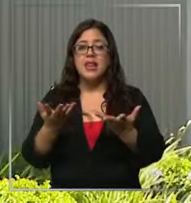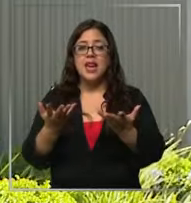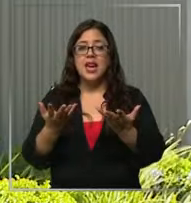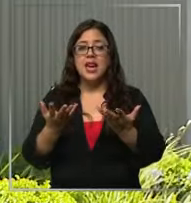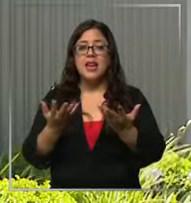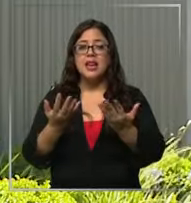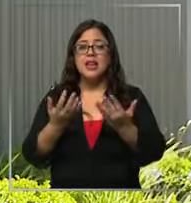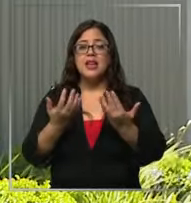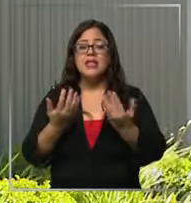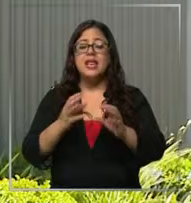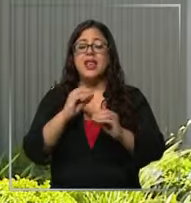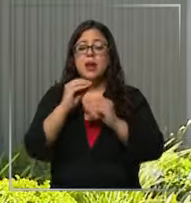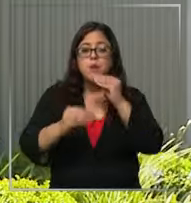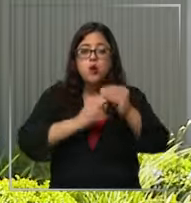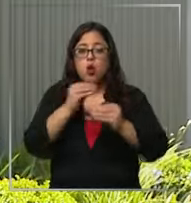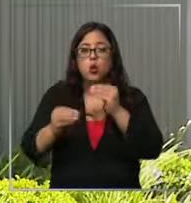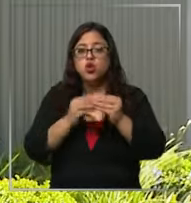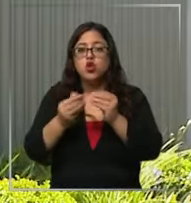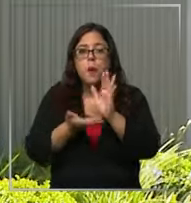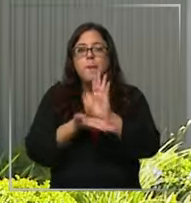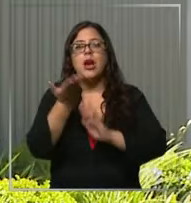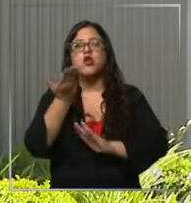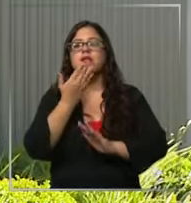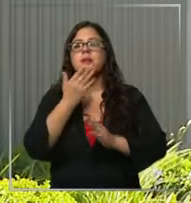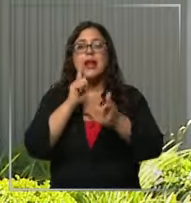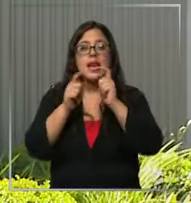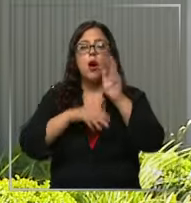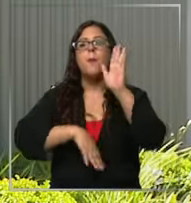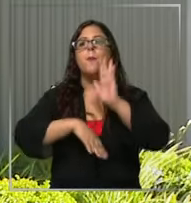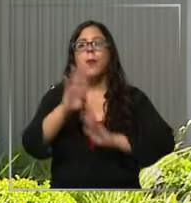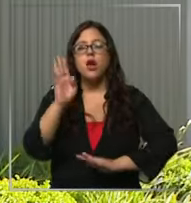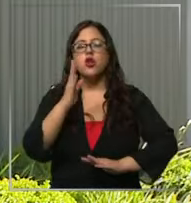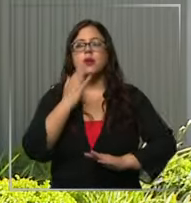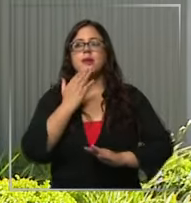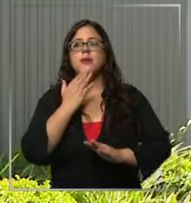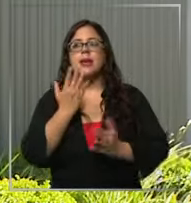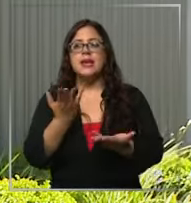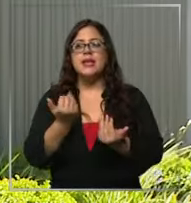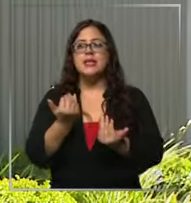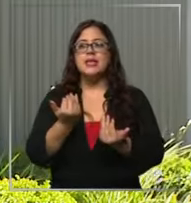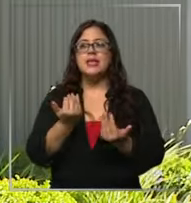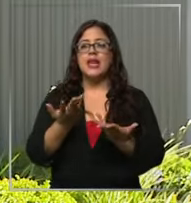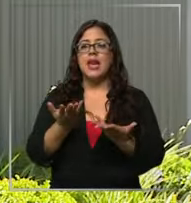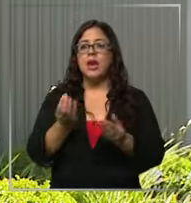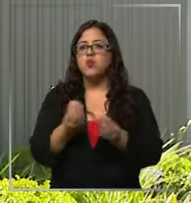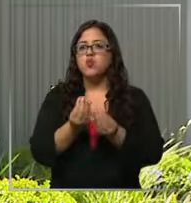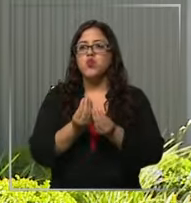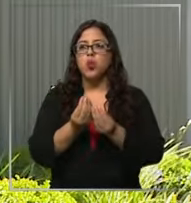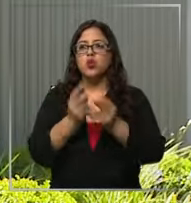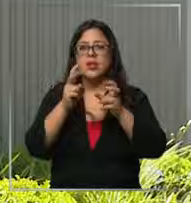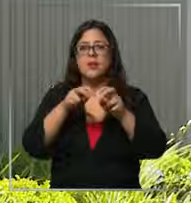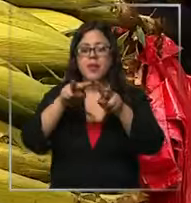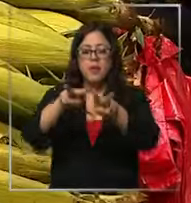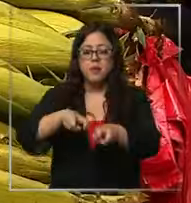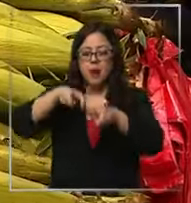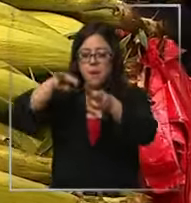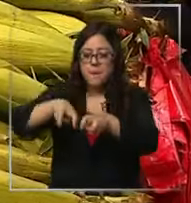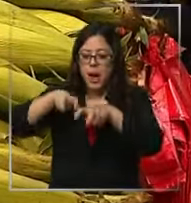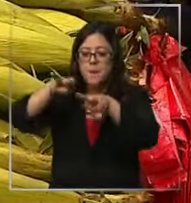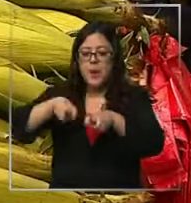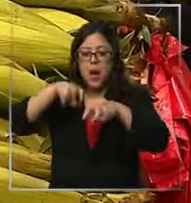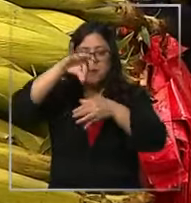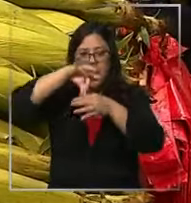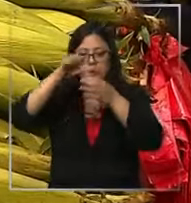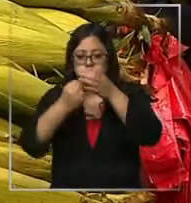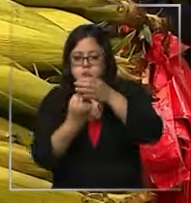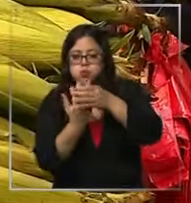muy elevado. Entonces el riesgo también es muy grande. También necesitas mucha mano de obra, sobre todo para la cosecha. Hoy no